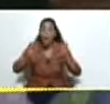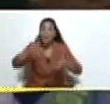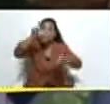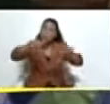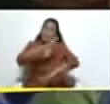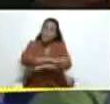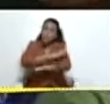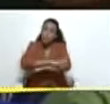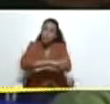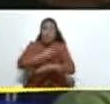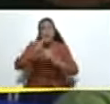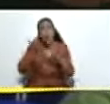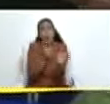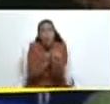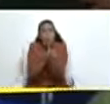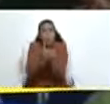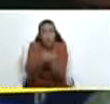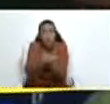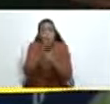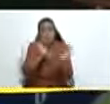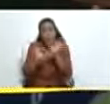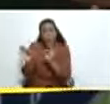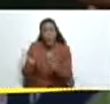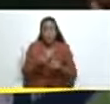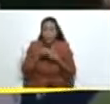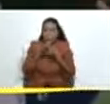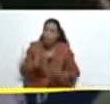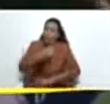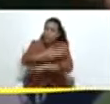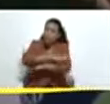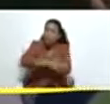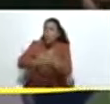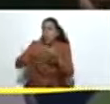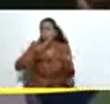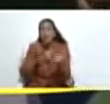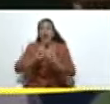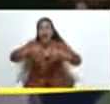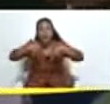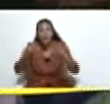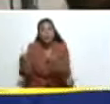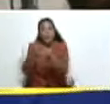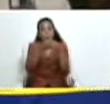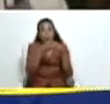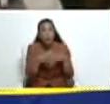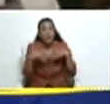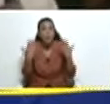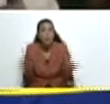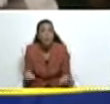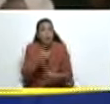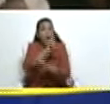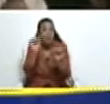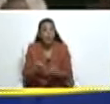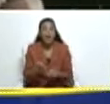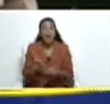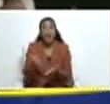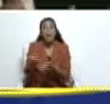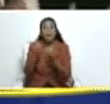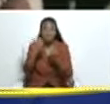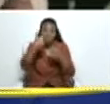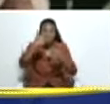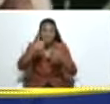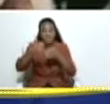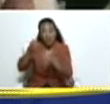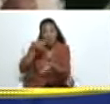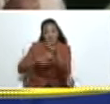convivencia en lo que llamamos pues la reorganización del poder popular. Una de las ventajas importantes que